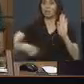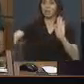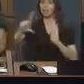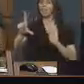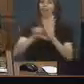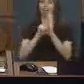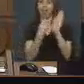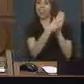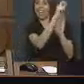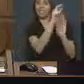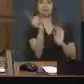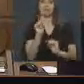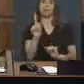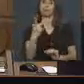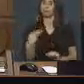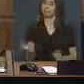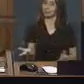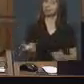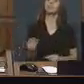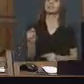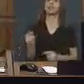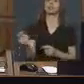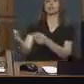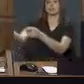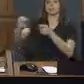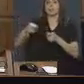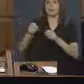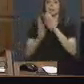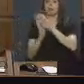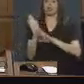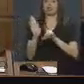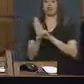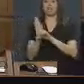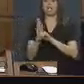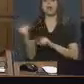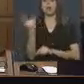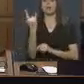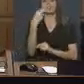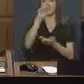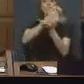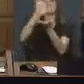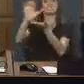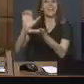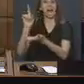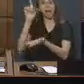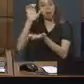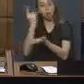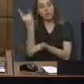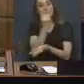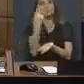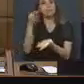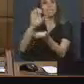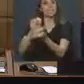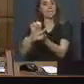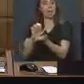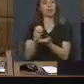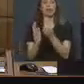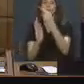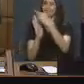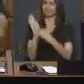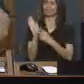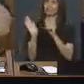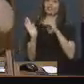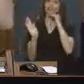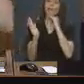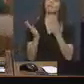necesaria. Y hoy día también nos entregaron el proyecto de las estatales, que a primera vista parece insuficiente, pero que abre la cancha para una